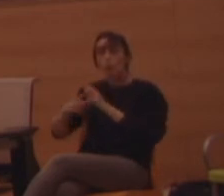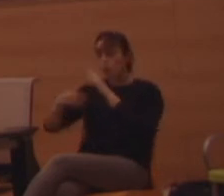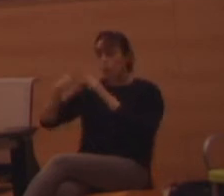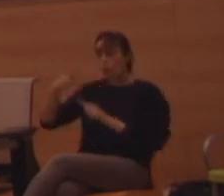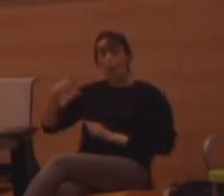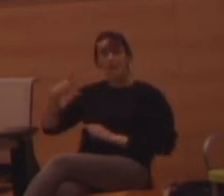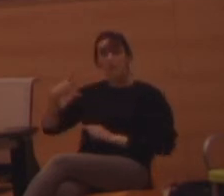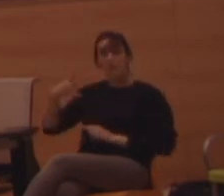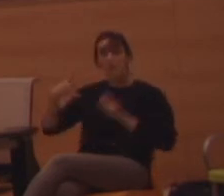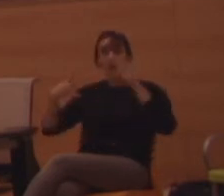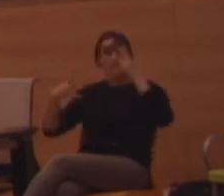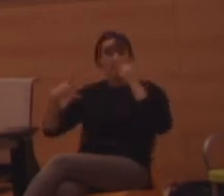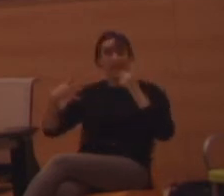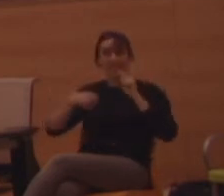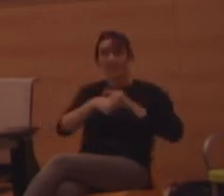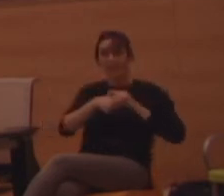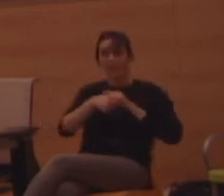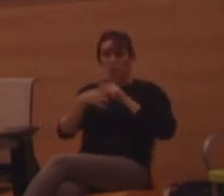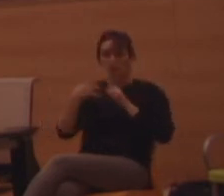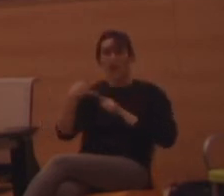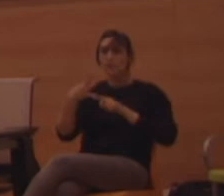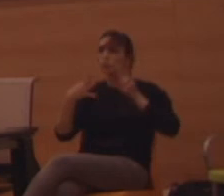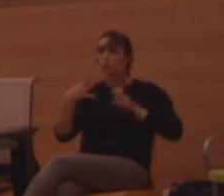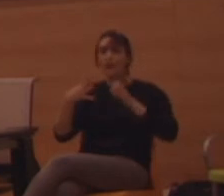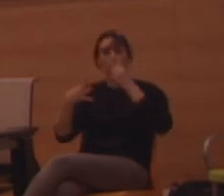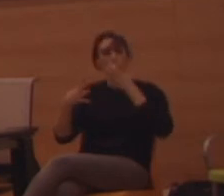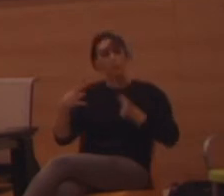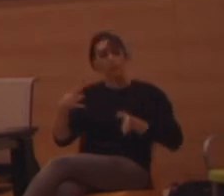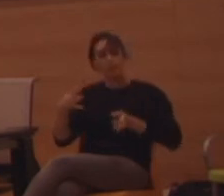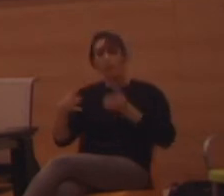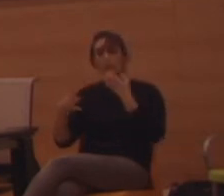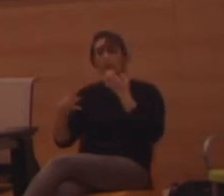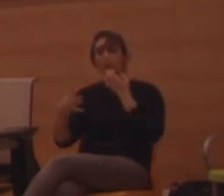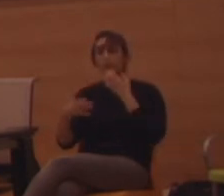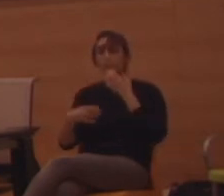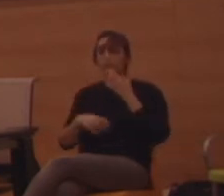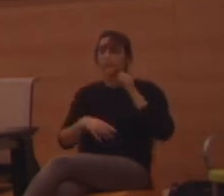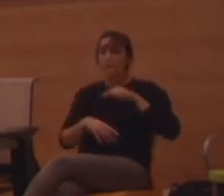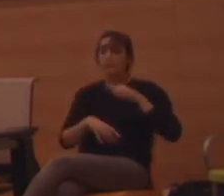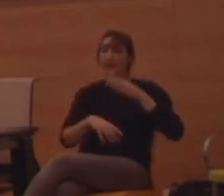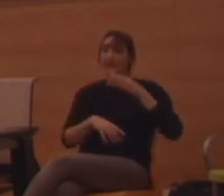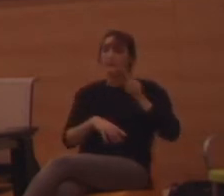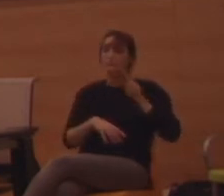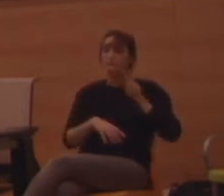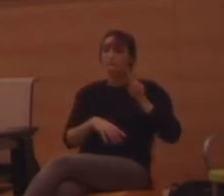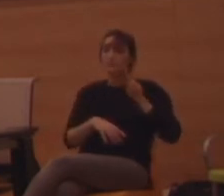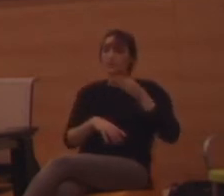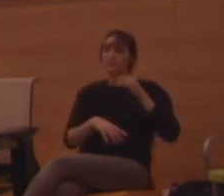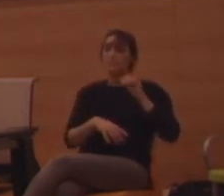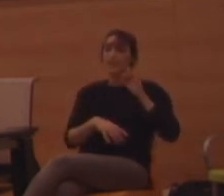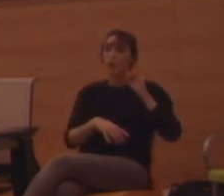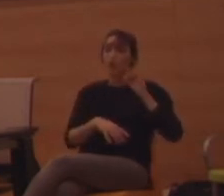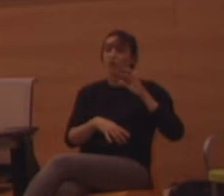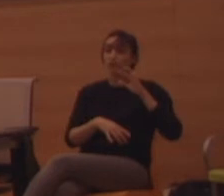diabéticos funcionan bien, Les hay que van muy bien para quitar lo que es el biofil, otros no son tan eficaces